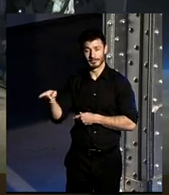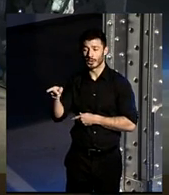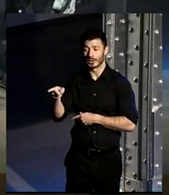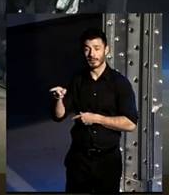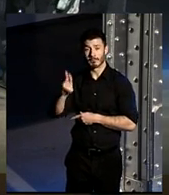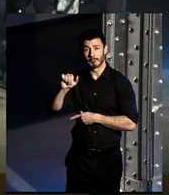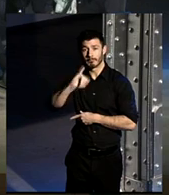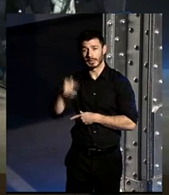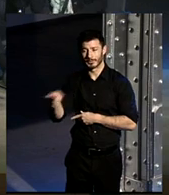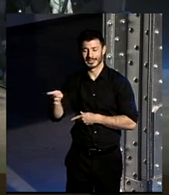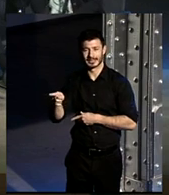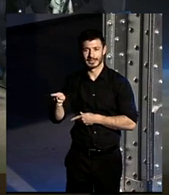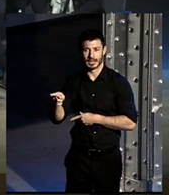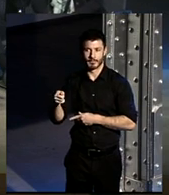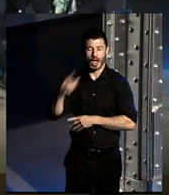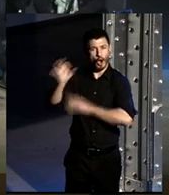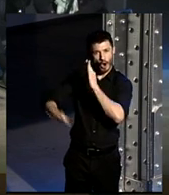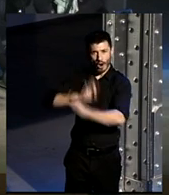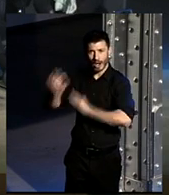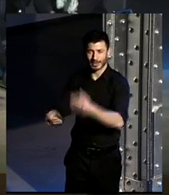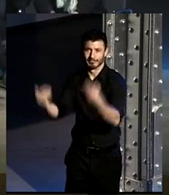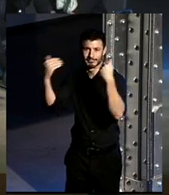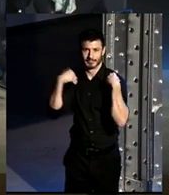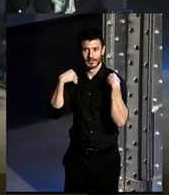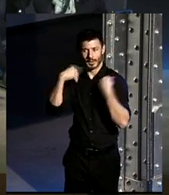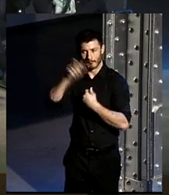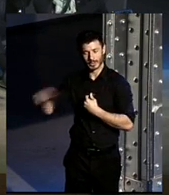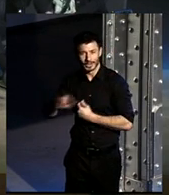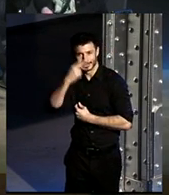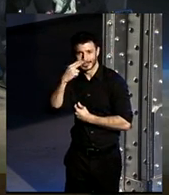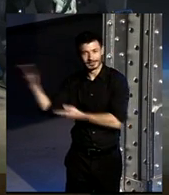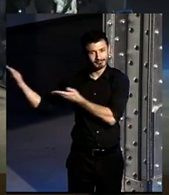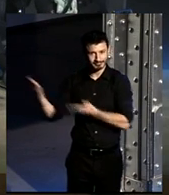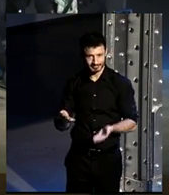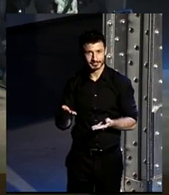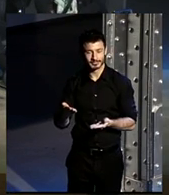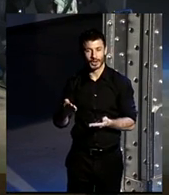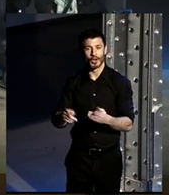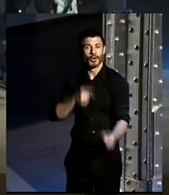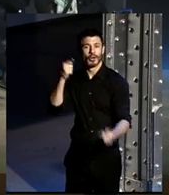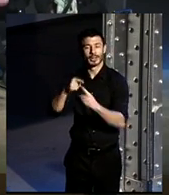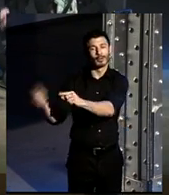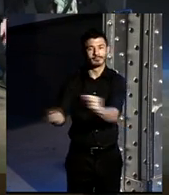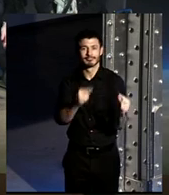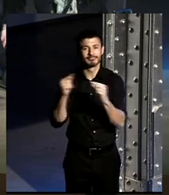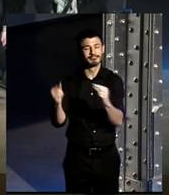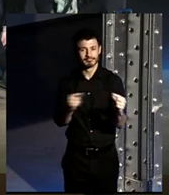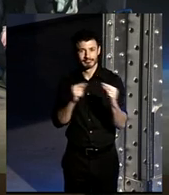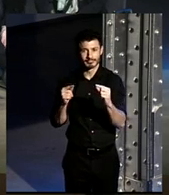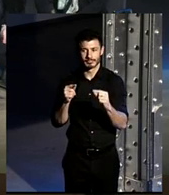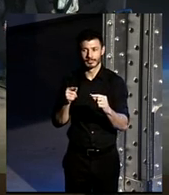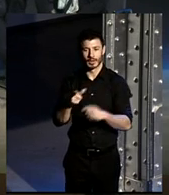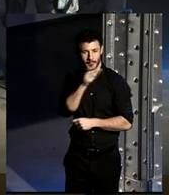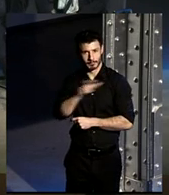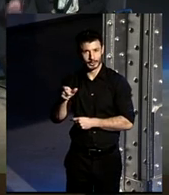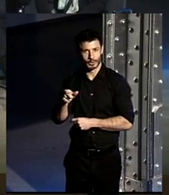aquí a personas tan interesantes para poder charlar sobre este tema. Yo creo que posiblemente de las más indicadas